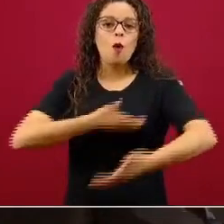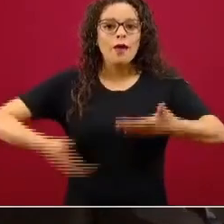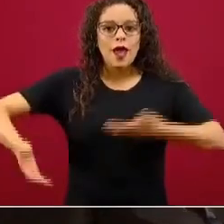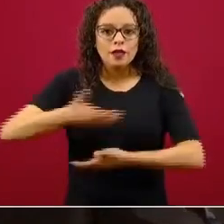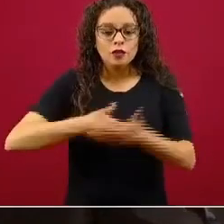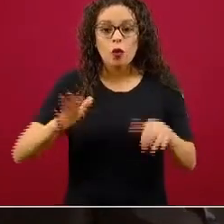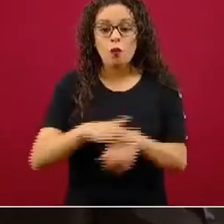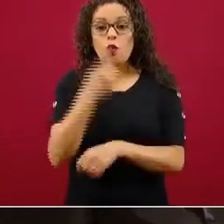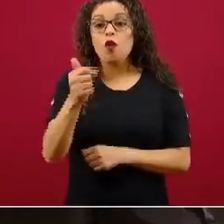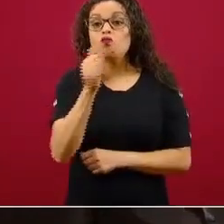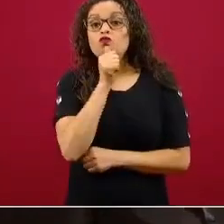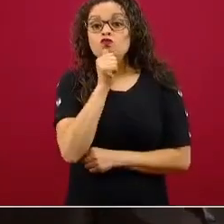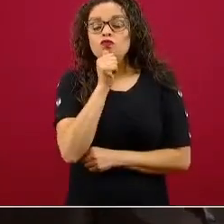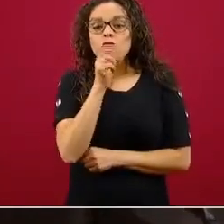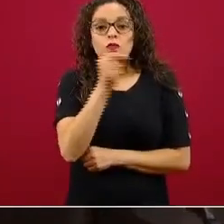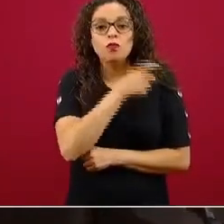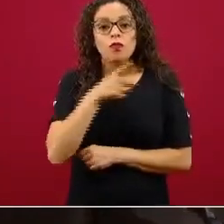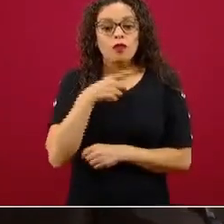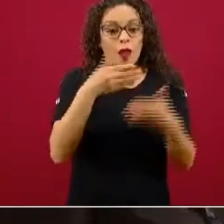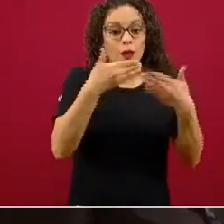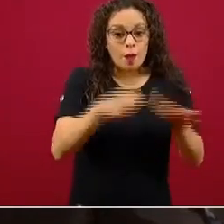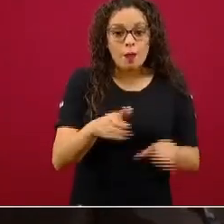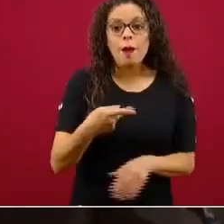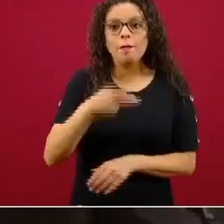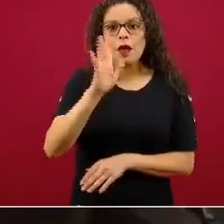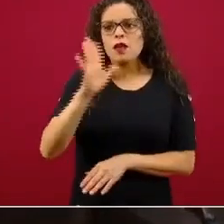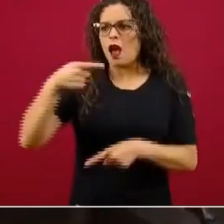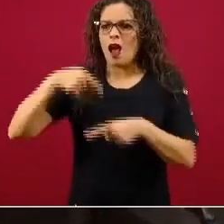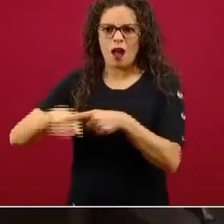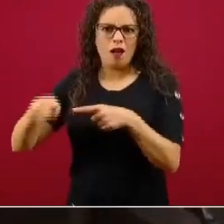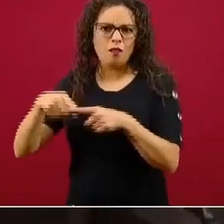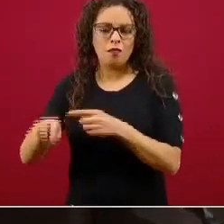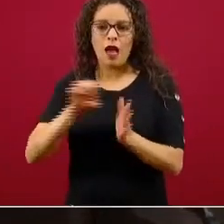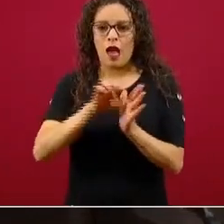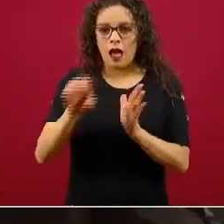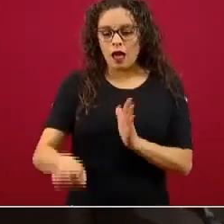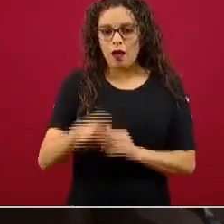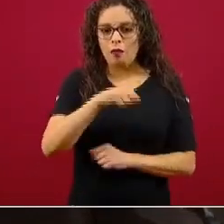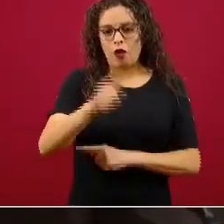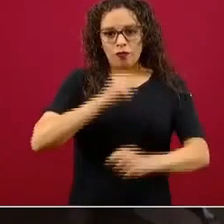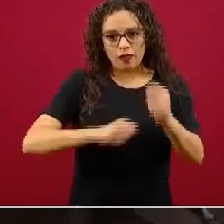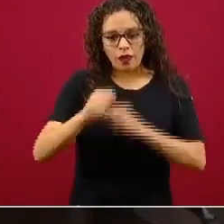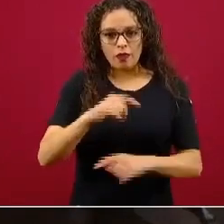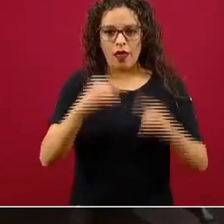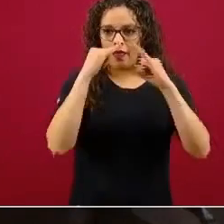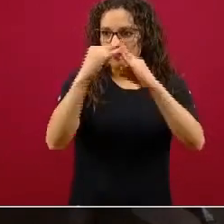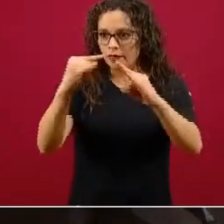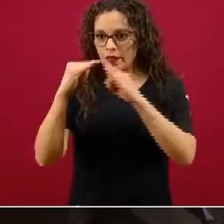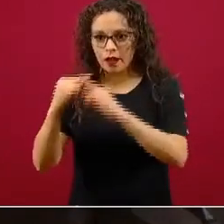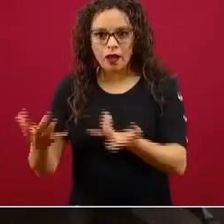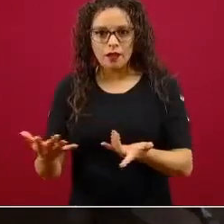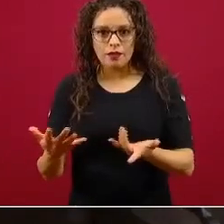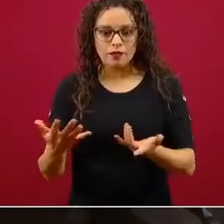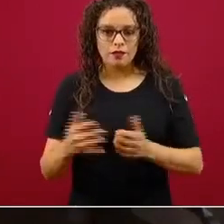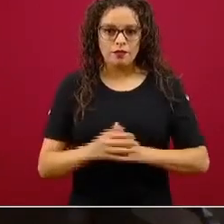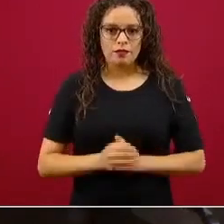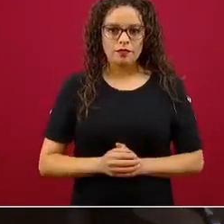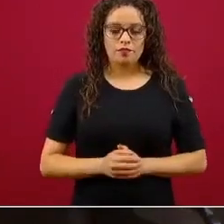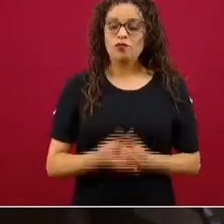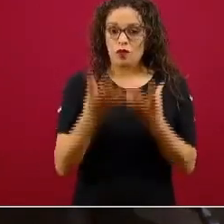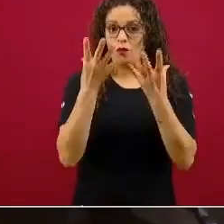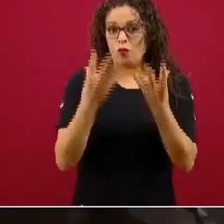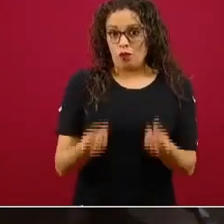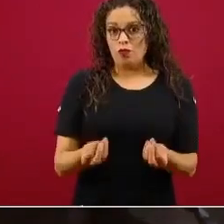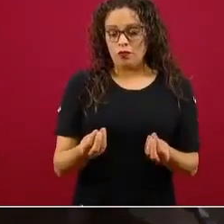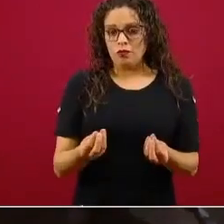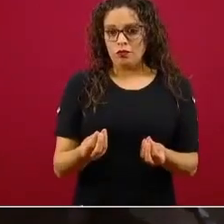embargo están abriendo algunos tianguis, algunas tiendas y otro tipo de comercios en pequeño, pero son bastantes. ¿Qué podrían